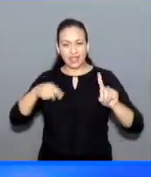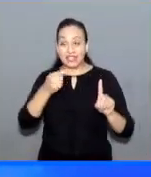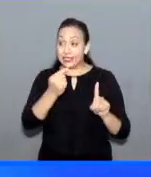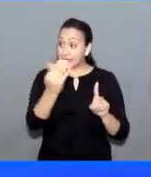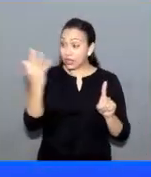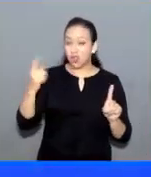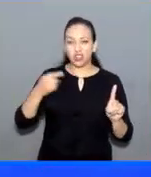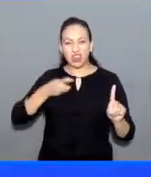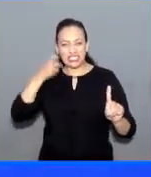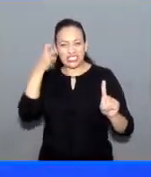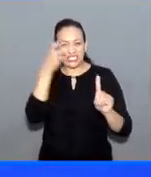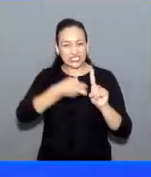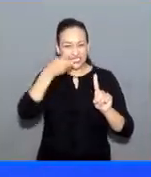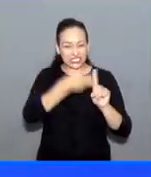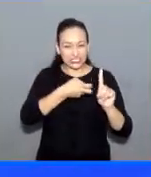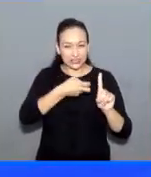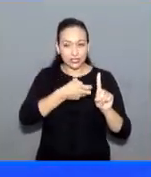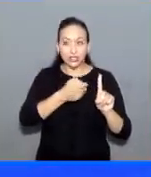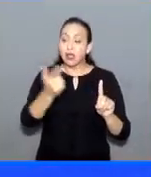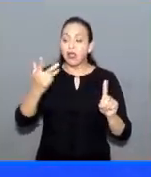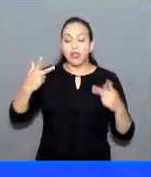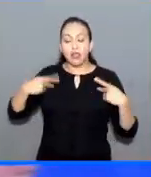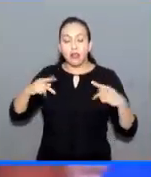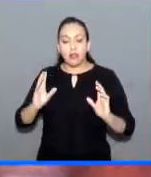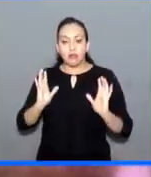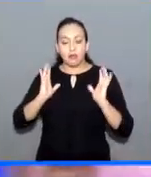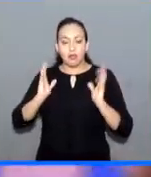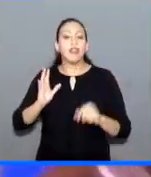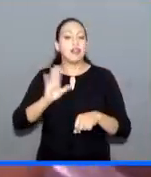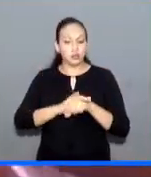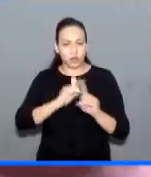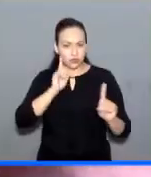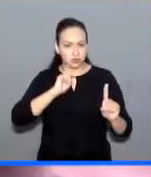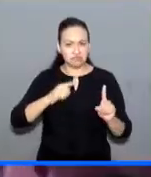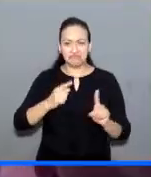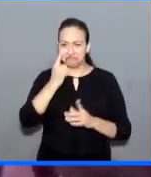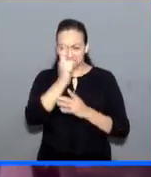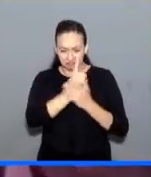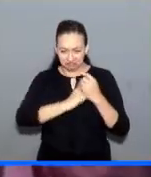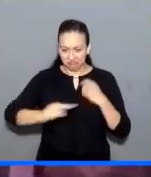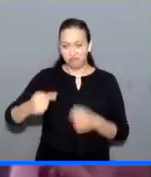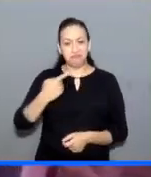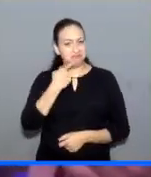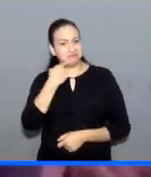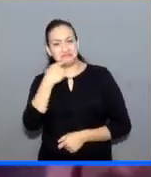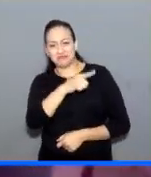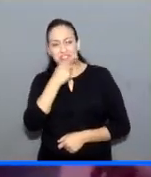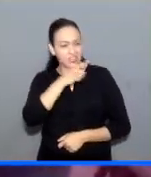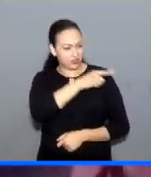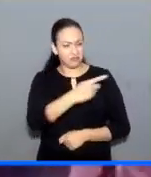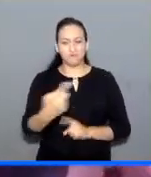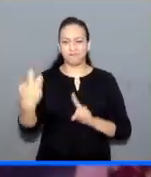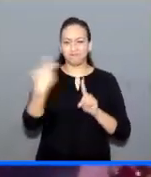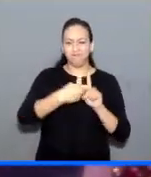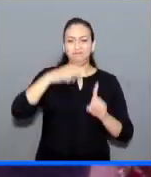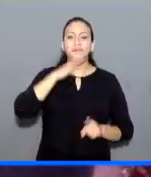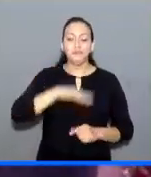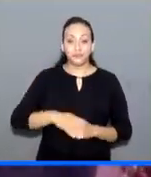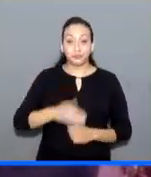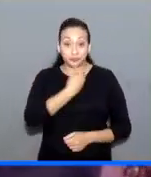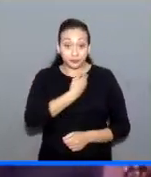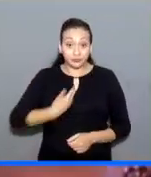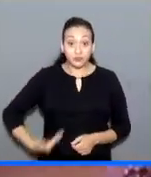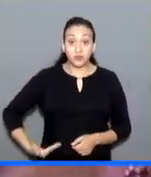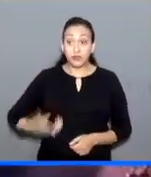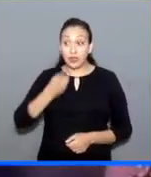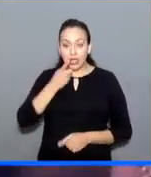de sus competidoras, tras lo cual abandonó la reunión y denunció públicamente estos actos. La presidenta Sheinbaum consideró que la